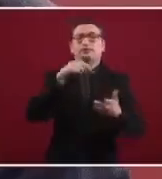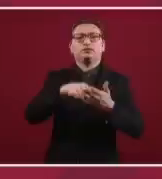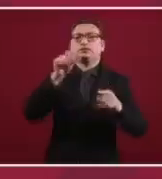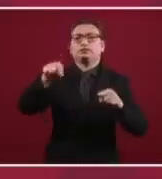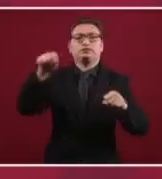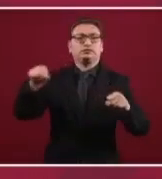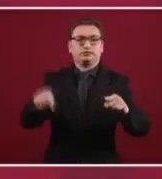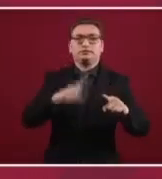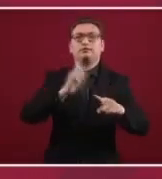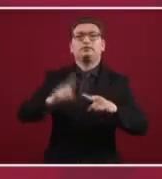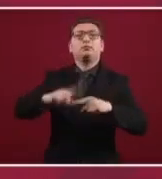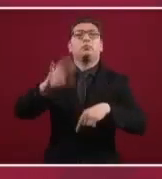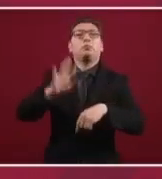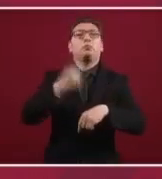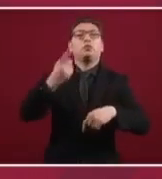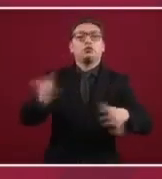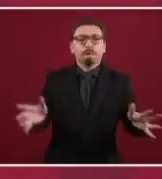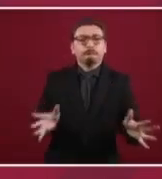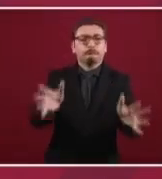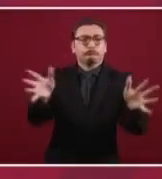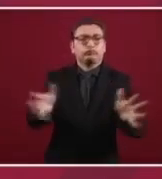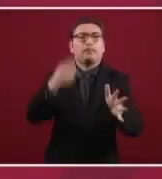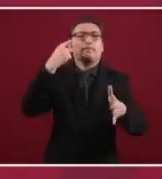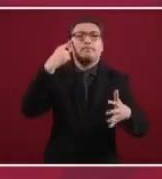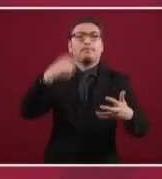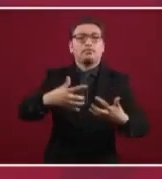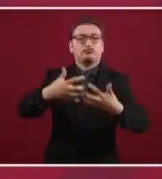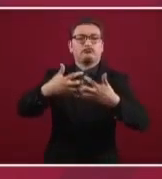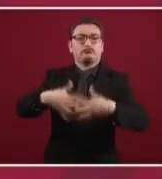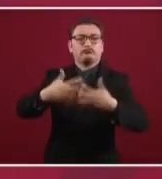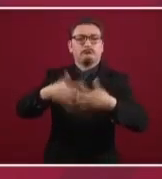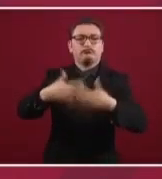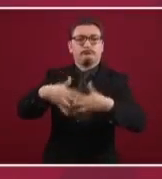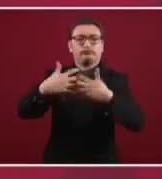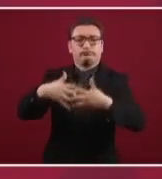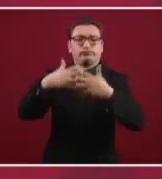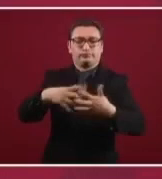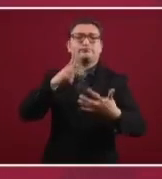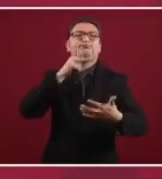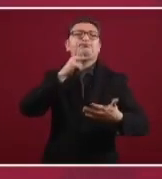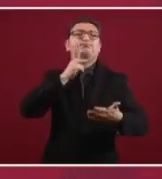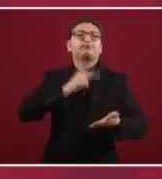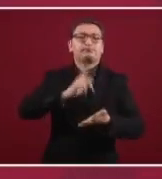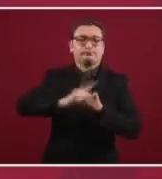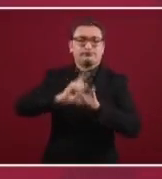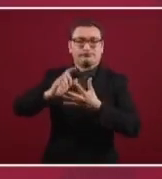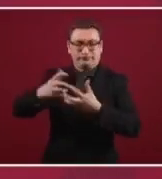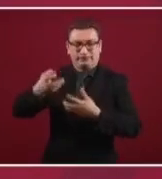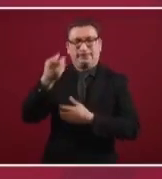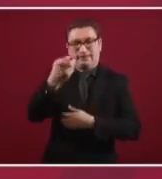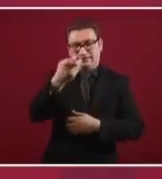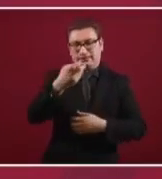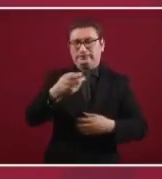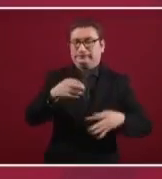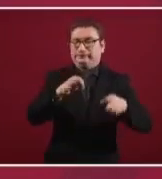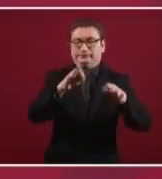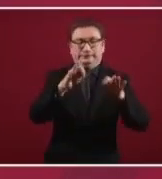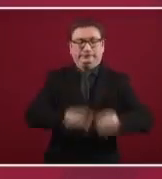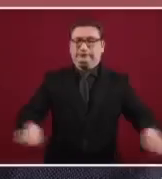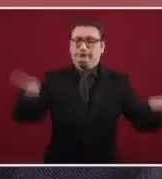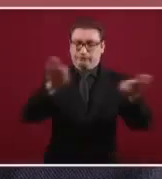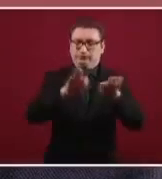está echando a andar de nuevo la producción petrolera. Eso es muy